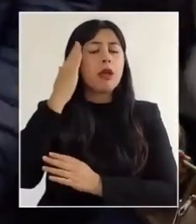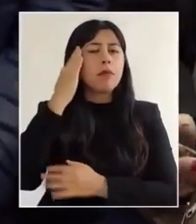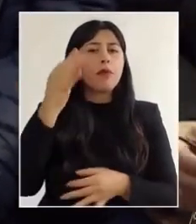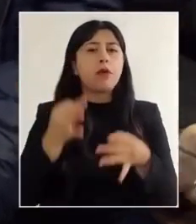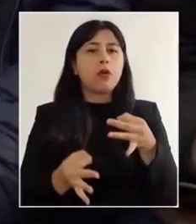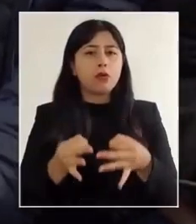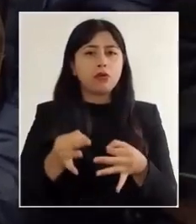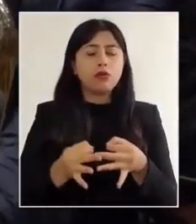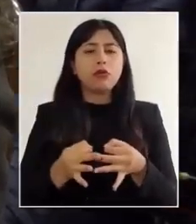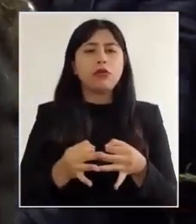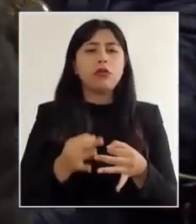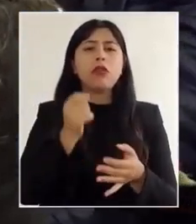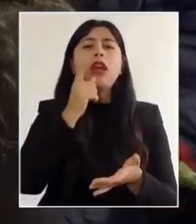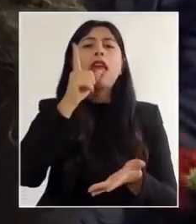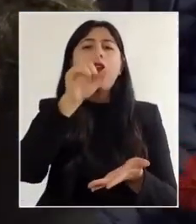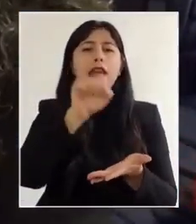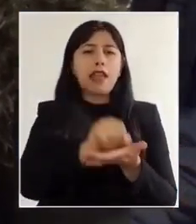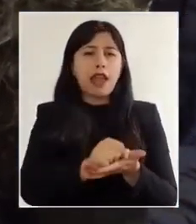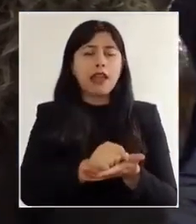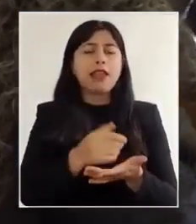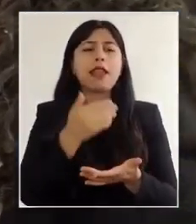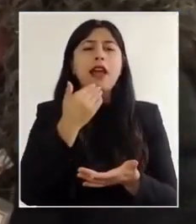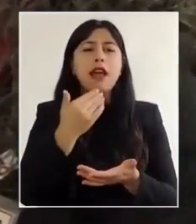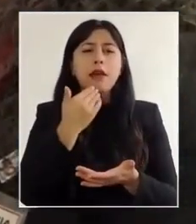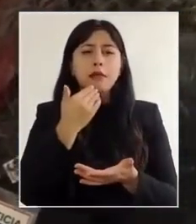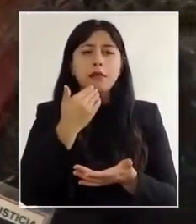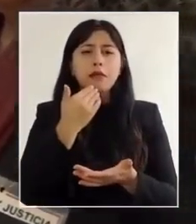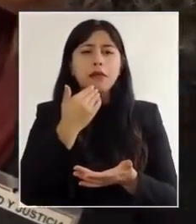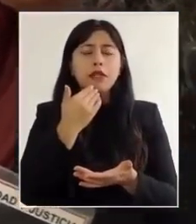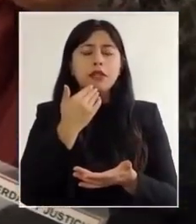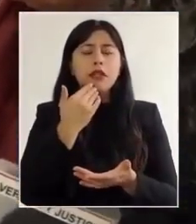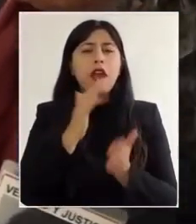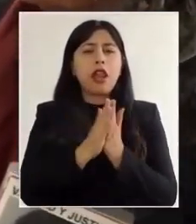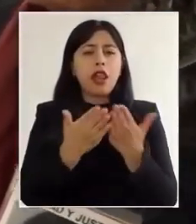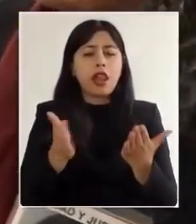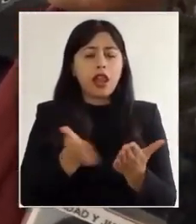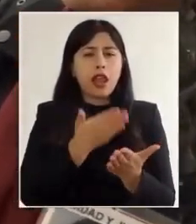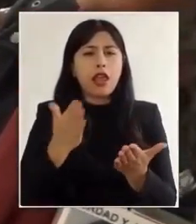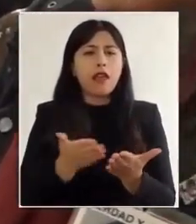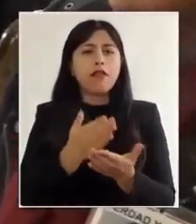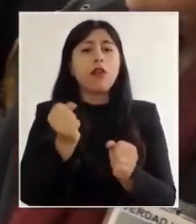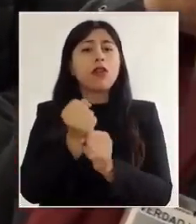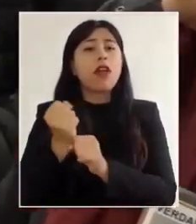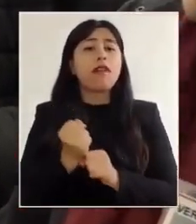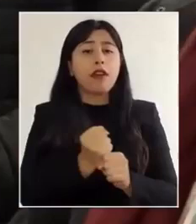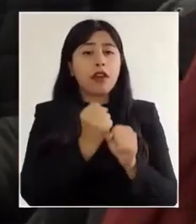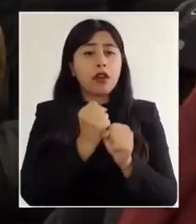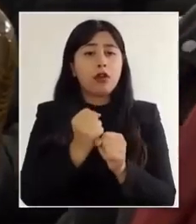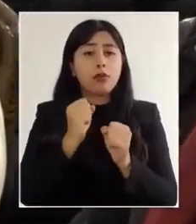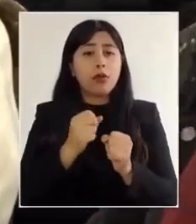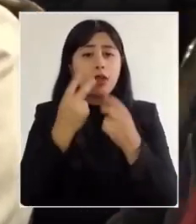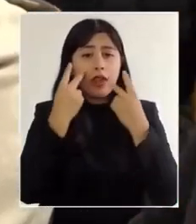querella en los libros en el trabajo permanente de cubrir actividades